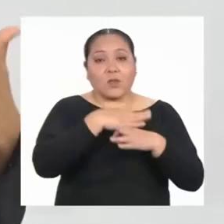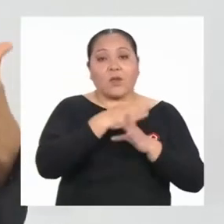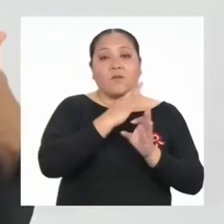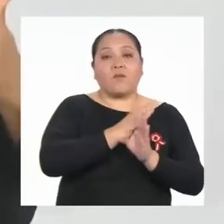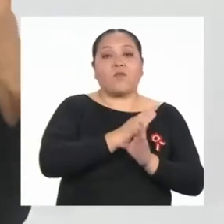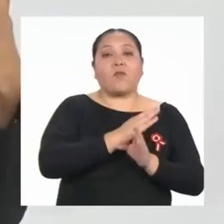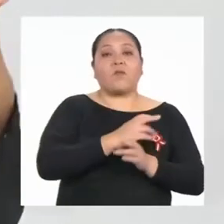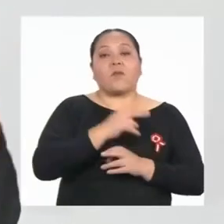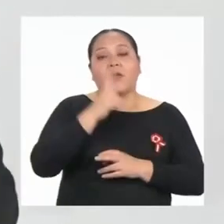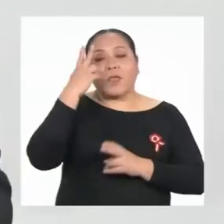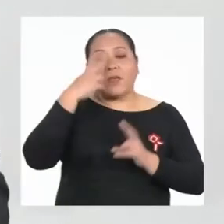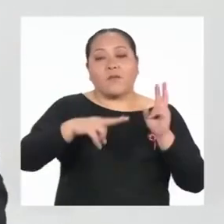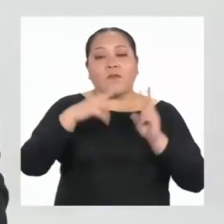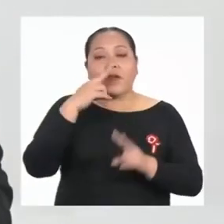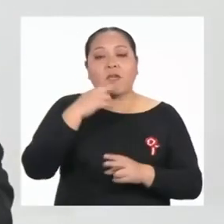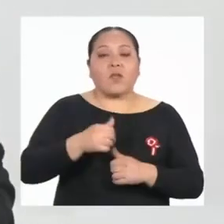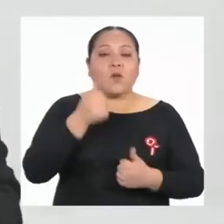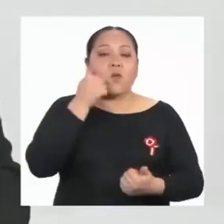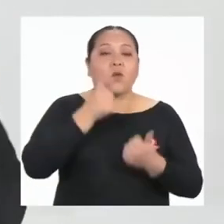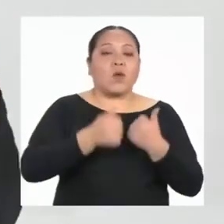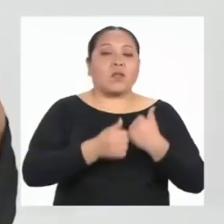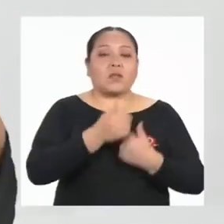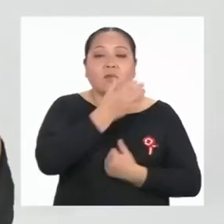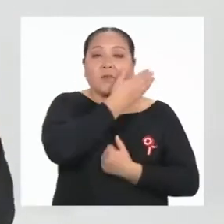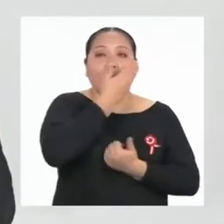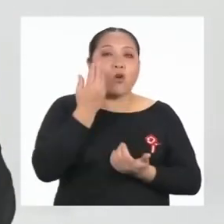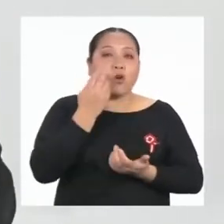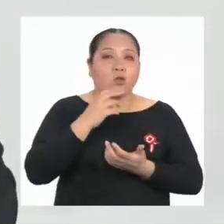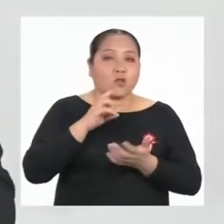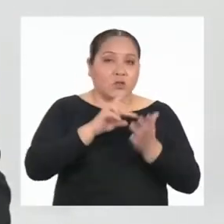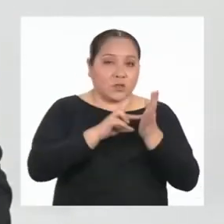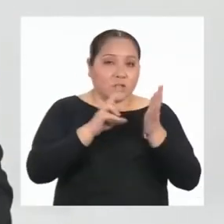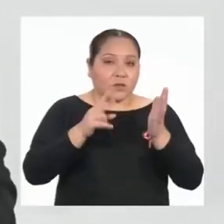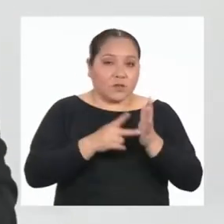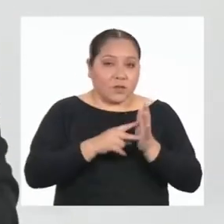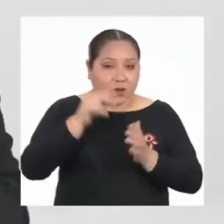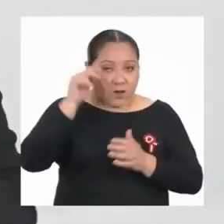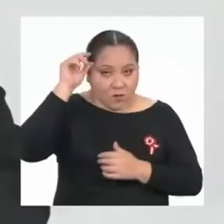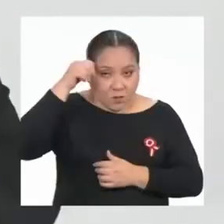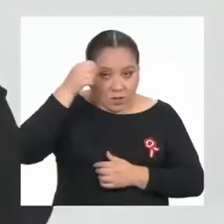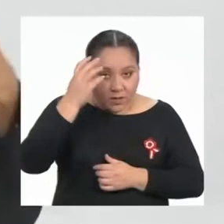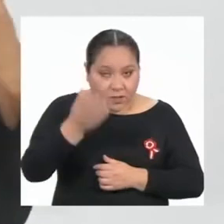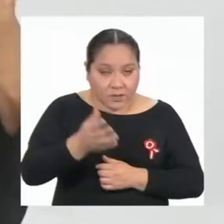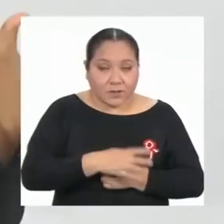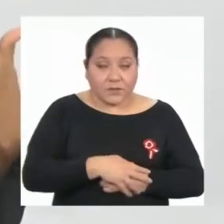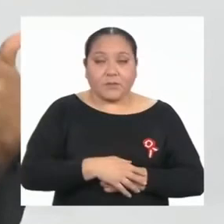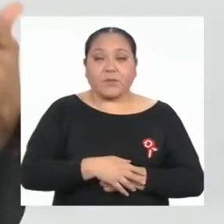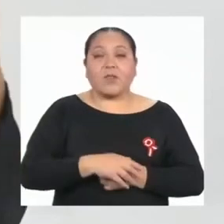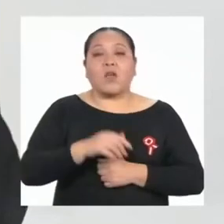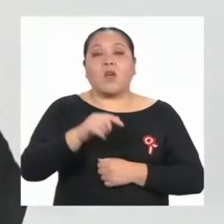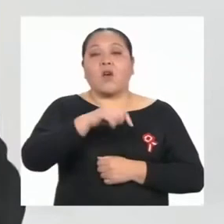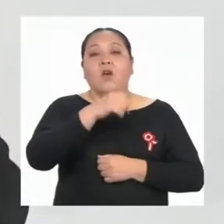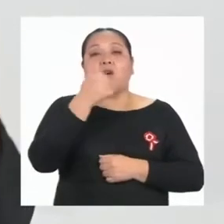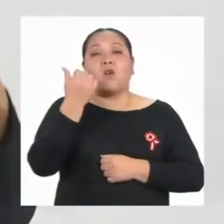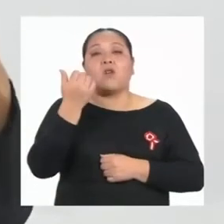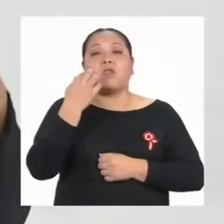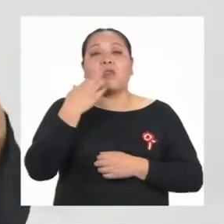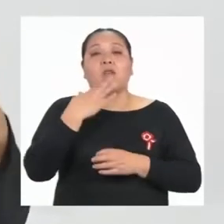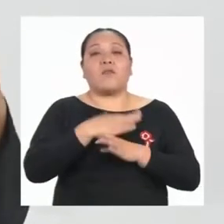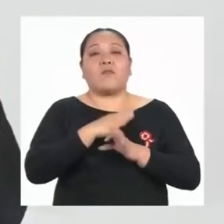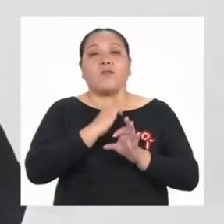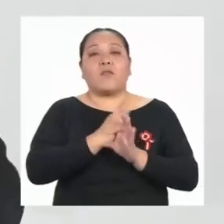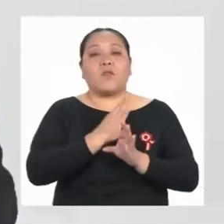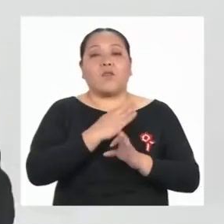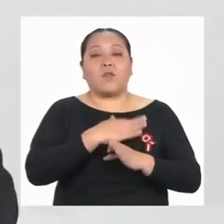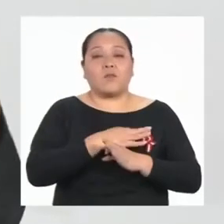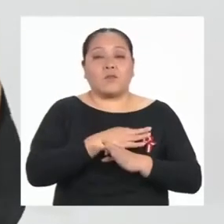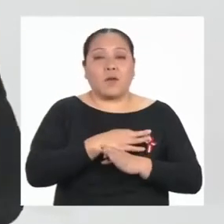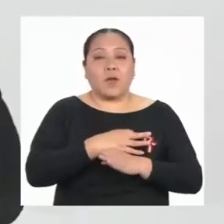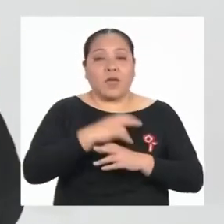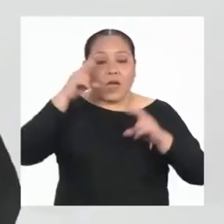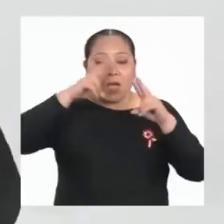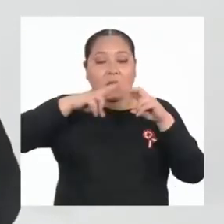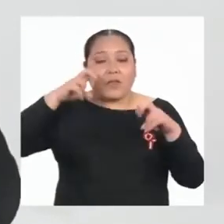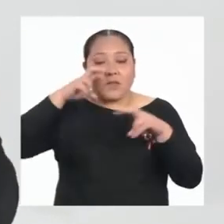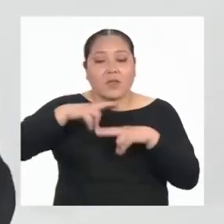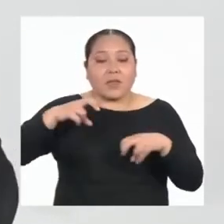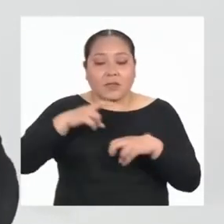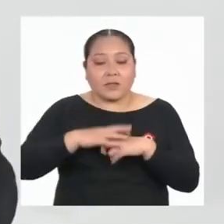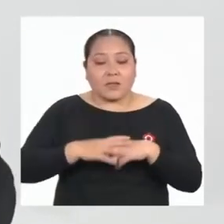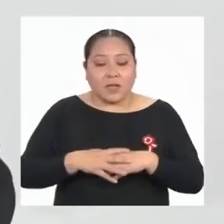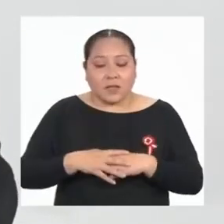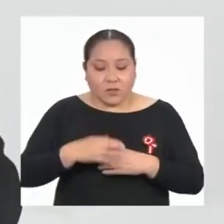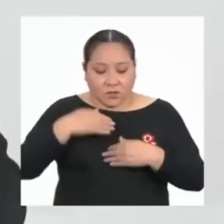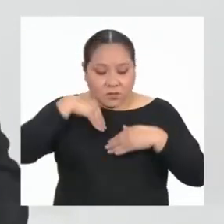de averiguar significados. ¿Lo recuerdas? Otra forma de hacerlo era analizando la